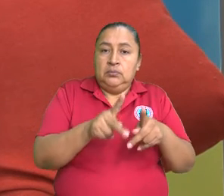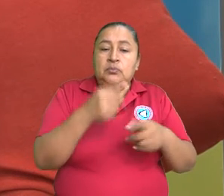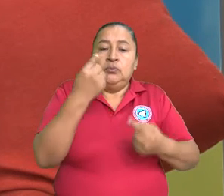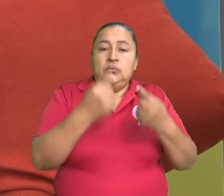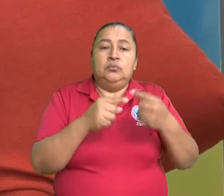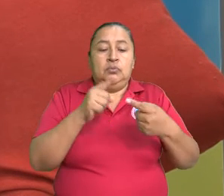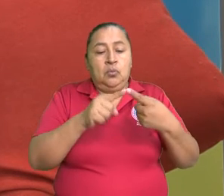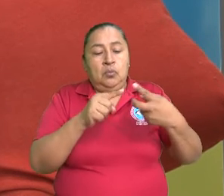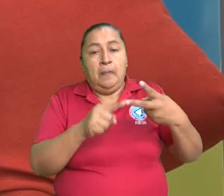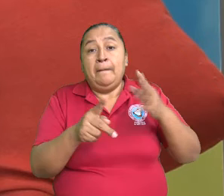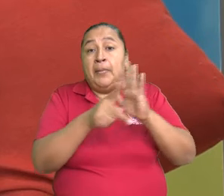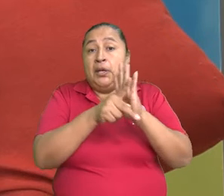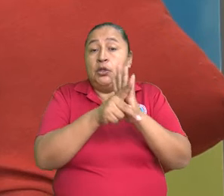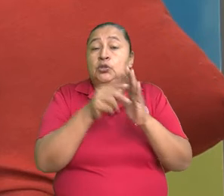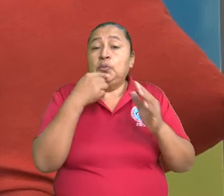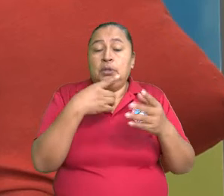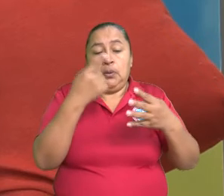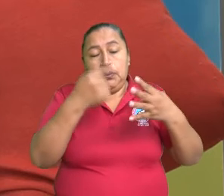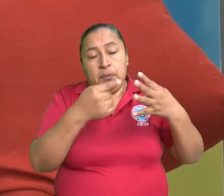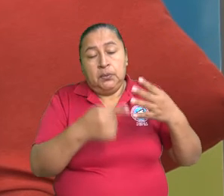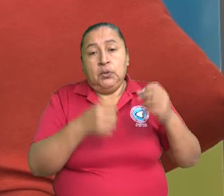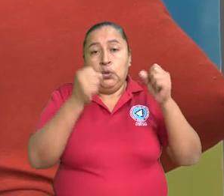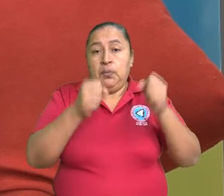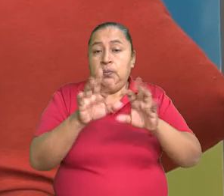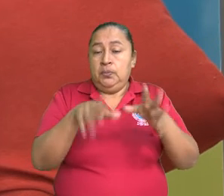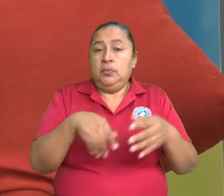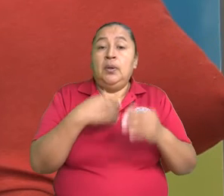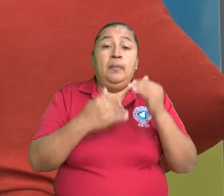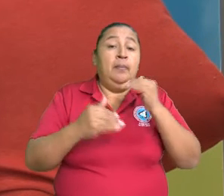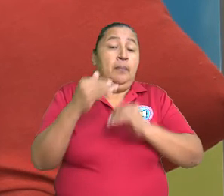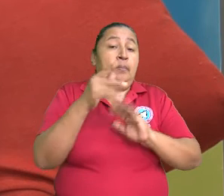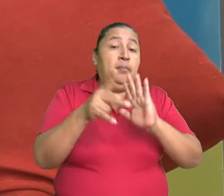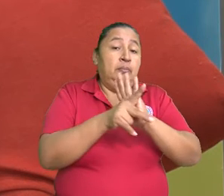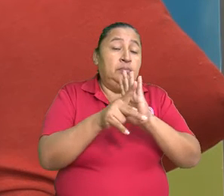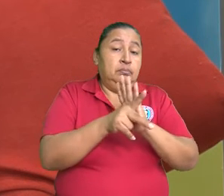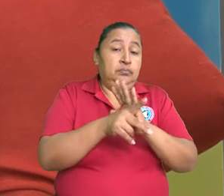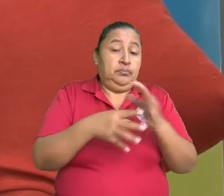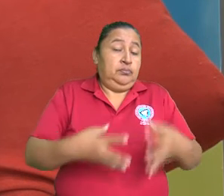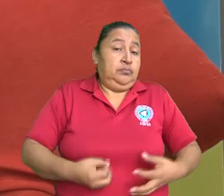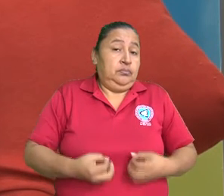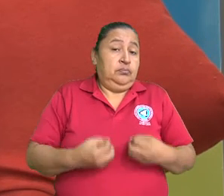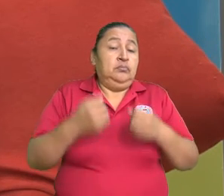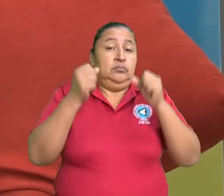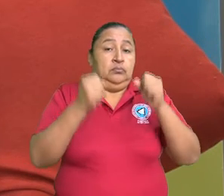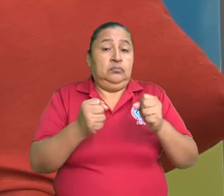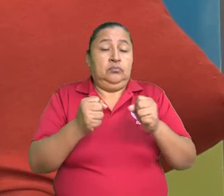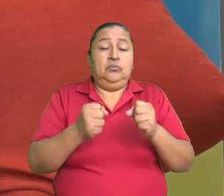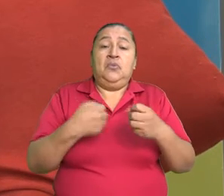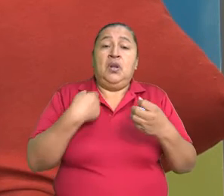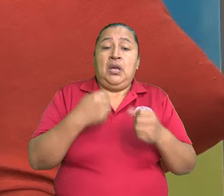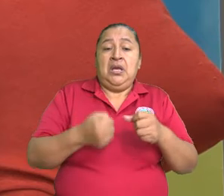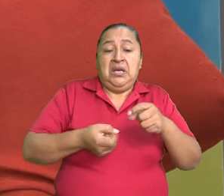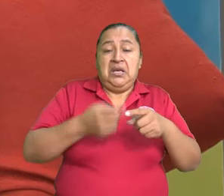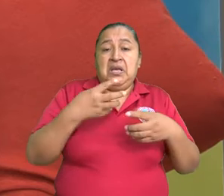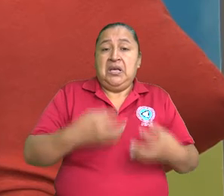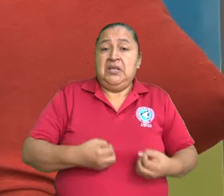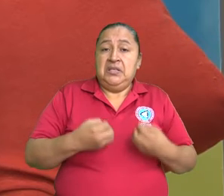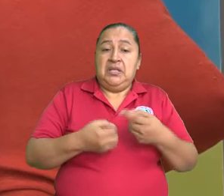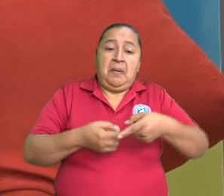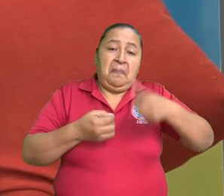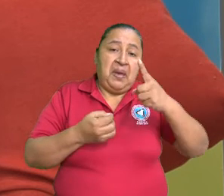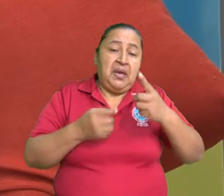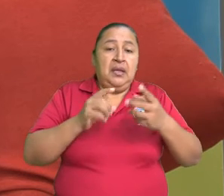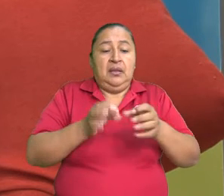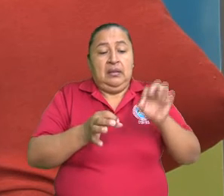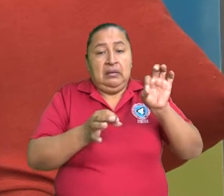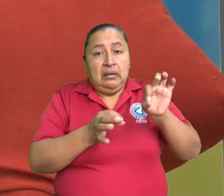son sus factores de riesgo. Tanto el hombre como la mujer aumenta el riesgo de cáncer. En el hombre, cáncer del pene, cáncer de recto, cáncer de